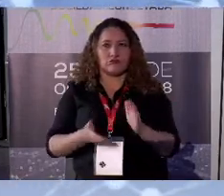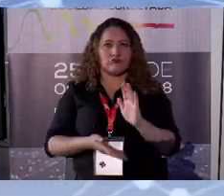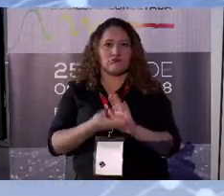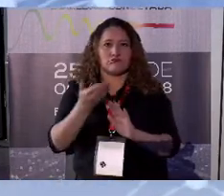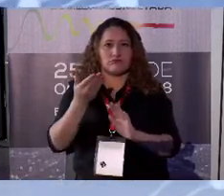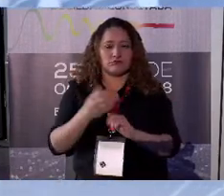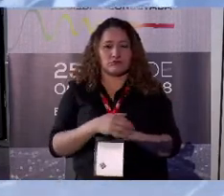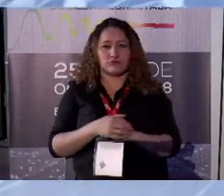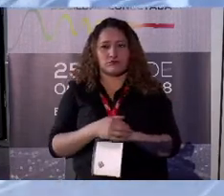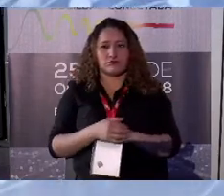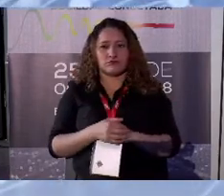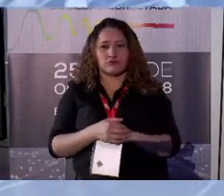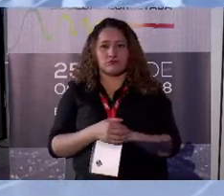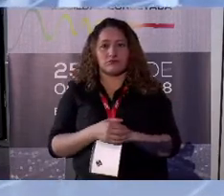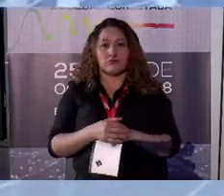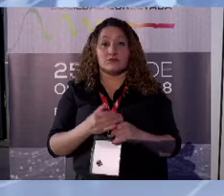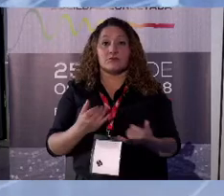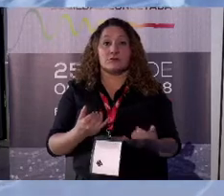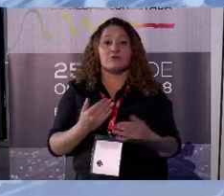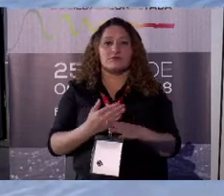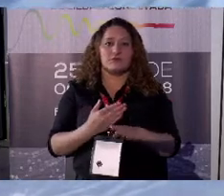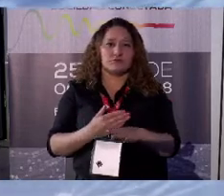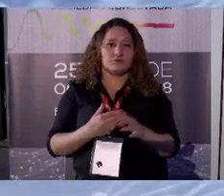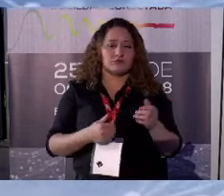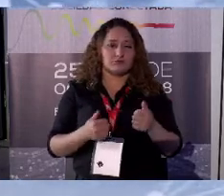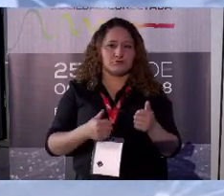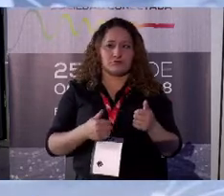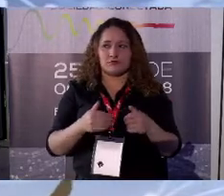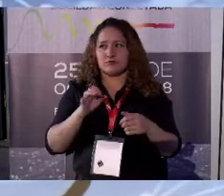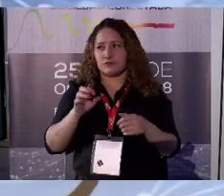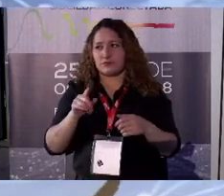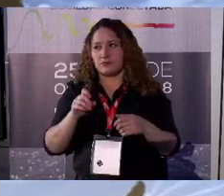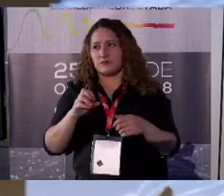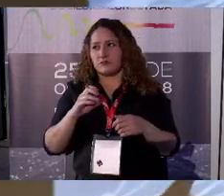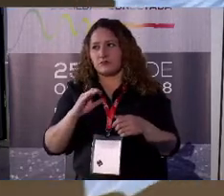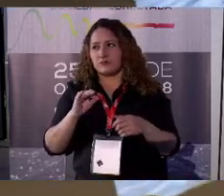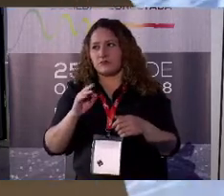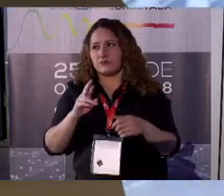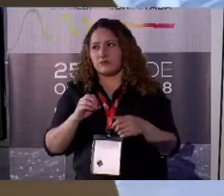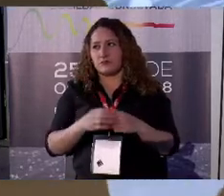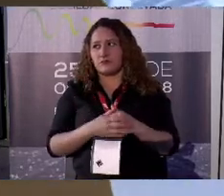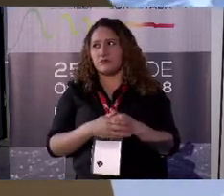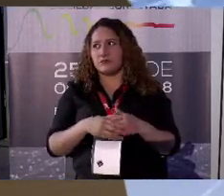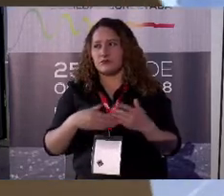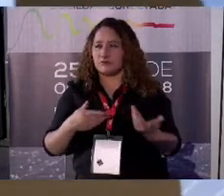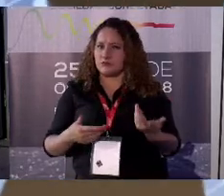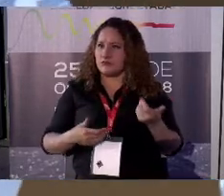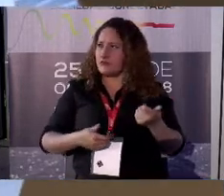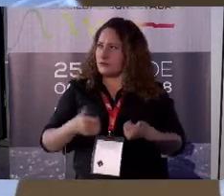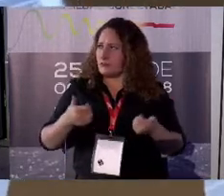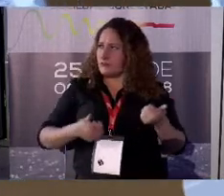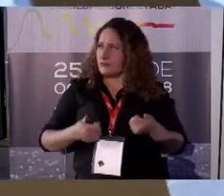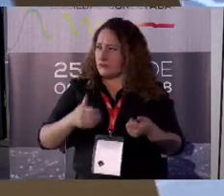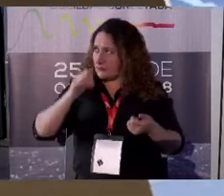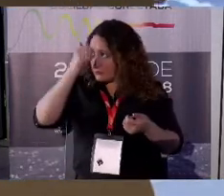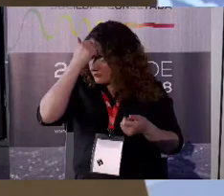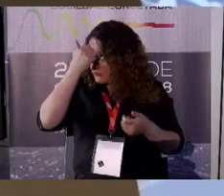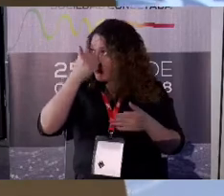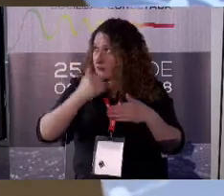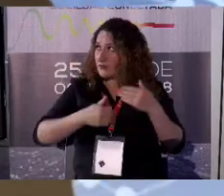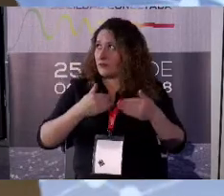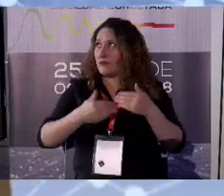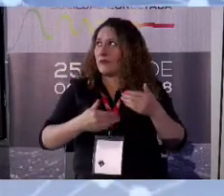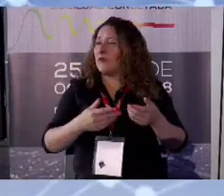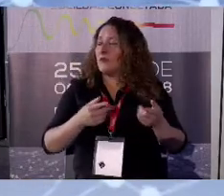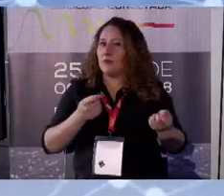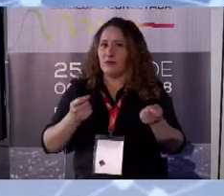subasta. Y el gran problema del valor del espectro. La pregunta fundamental es, ¿cuáles son los criterios que deberían gobernar los procedimientos